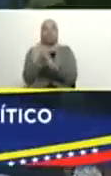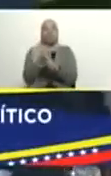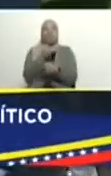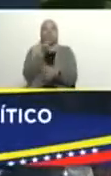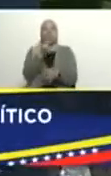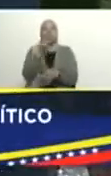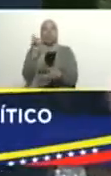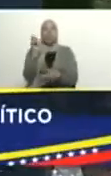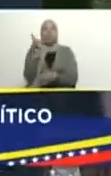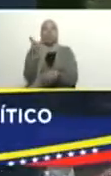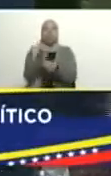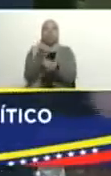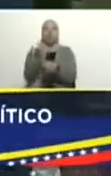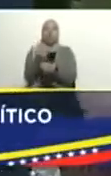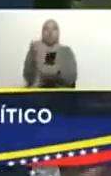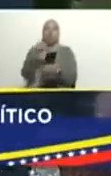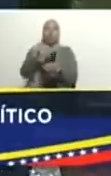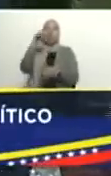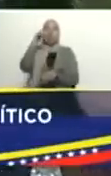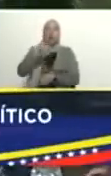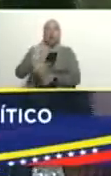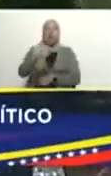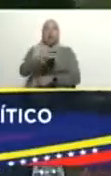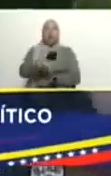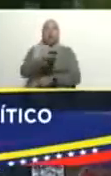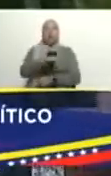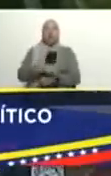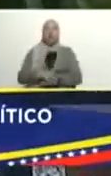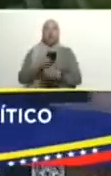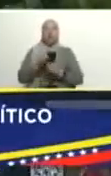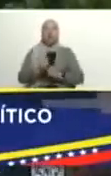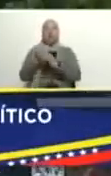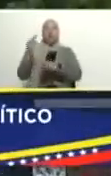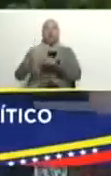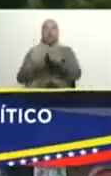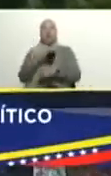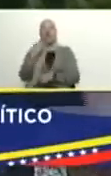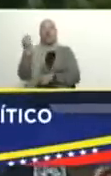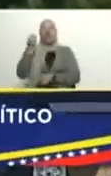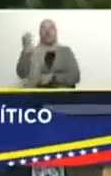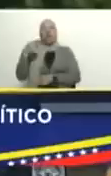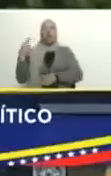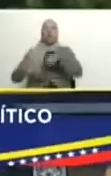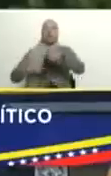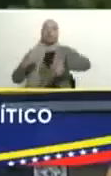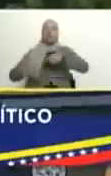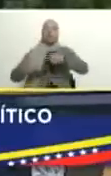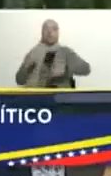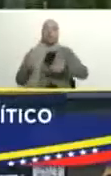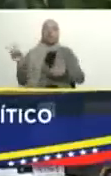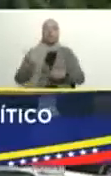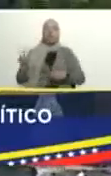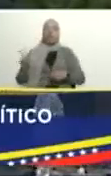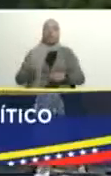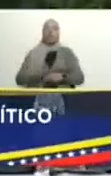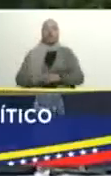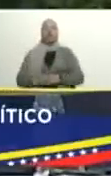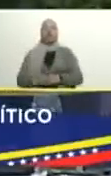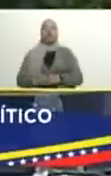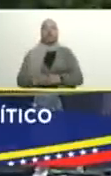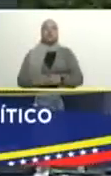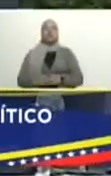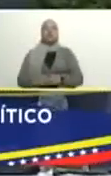del partido Alianza para el Cambio, líder de la juventud rebelde de Venezuela,